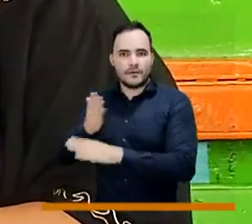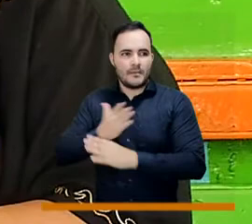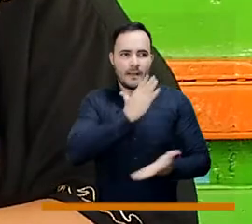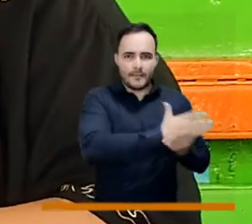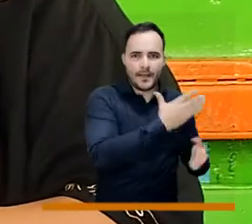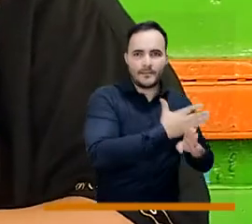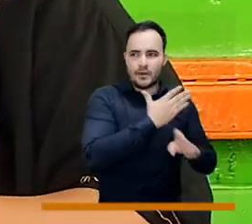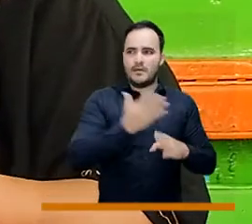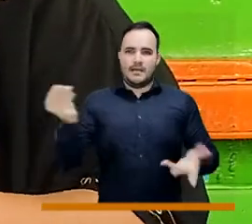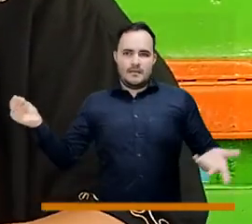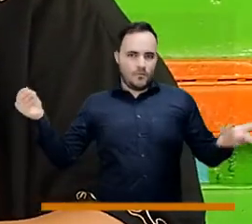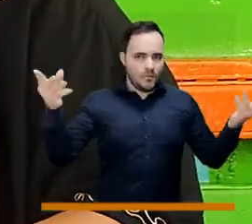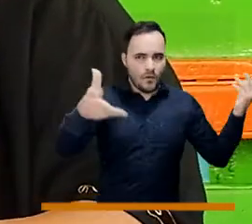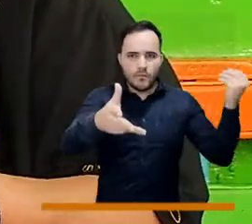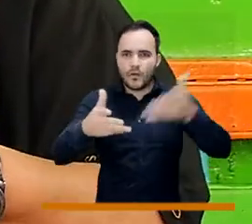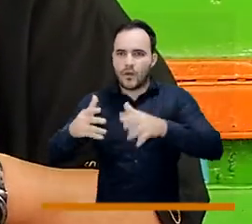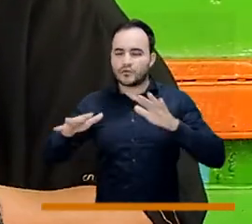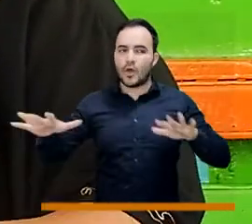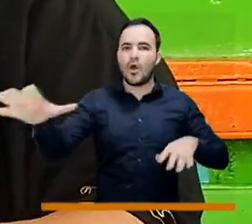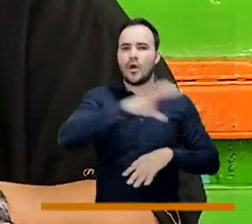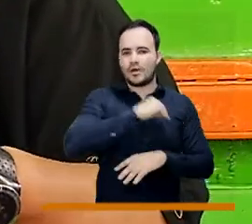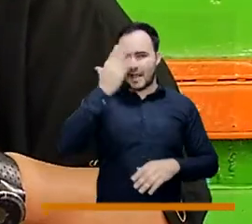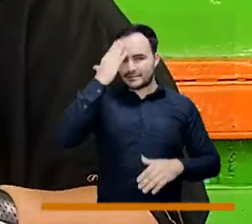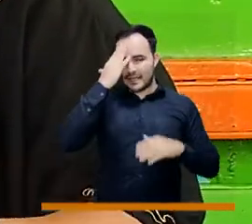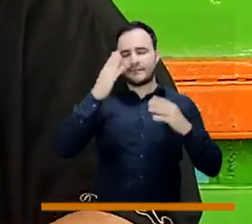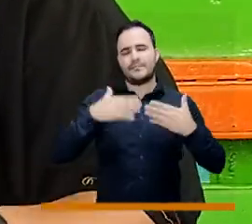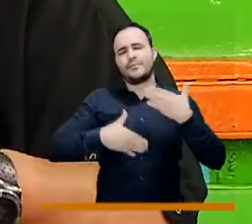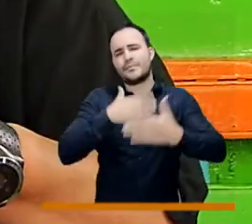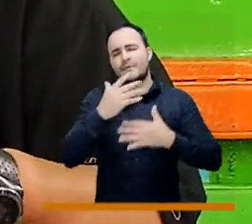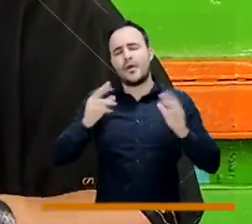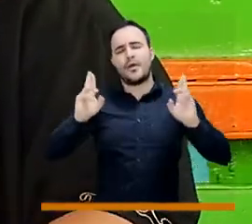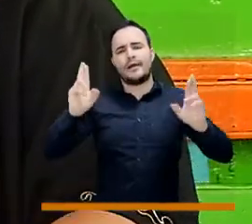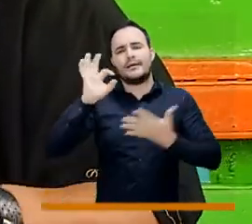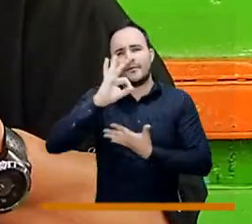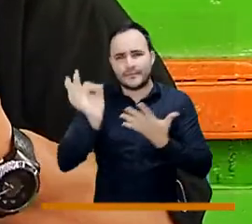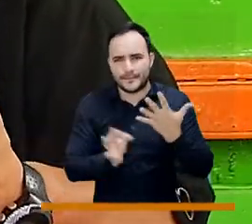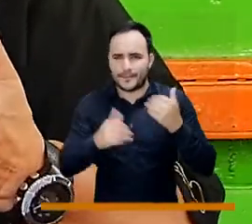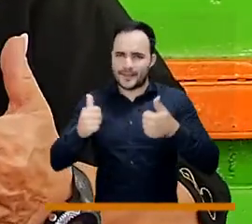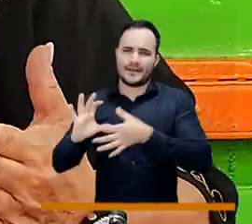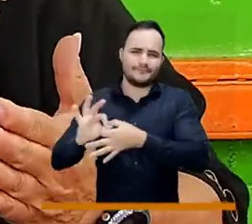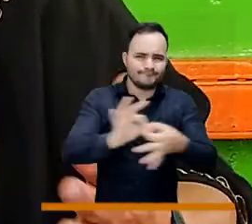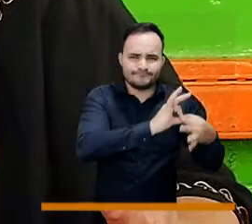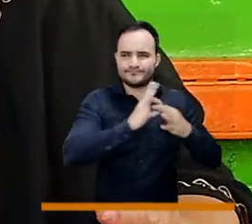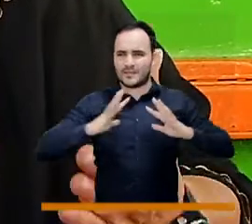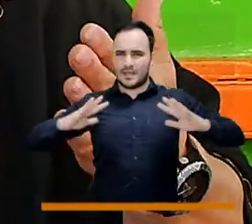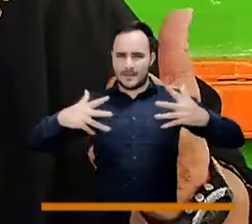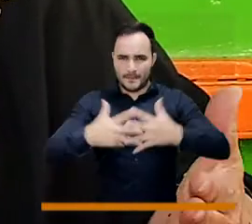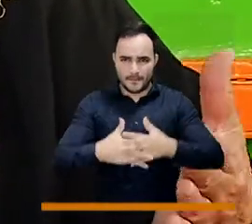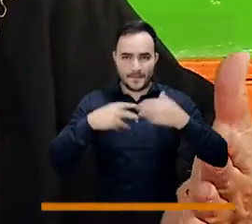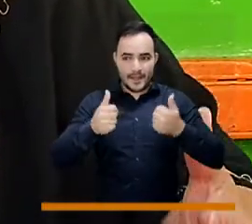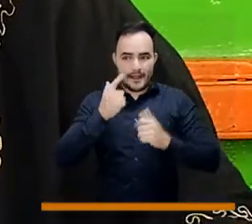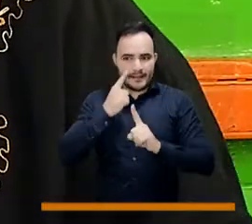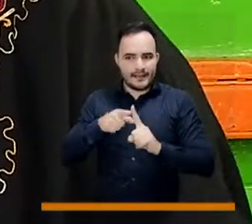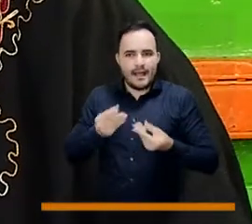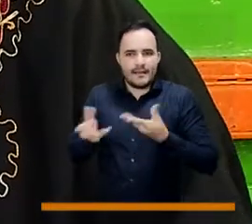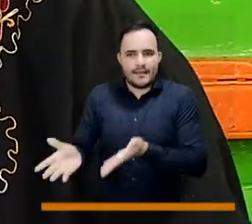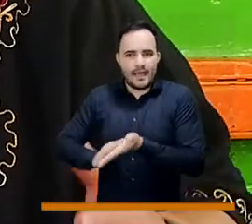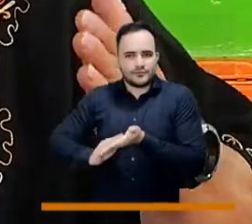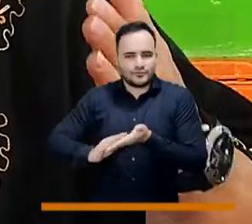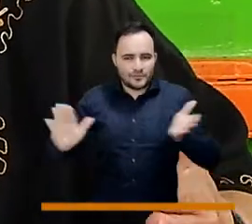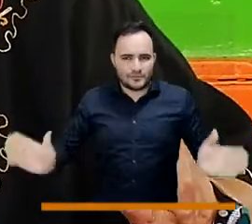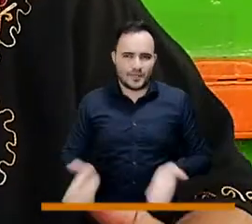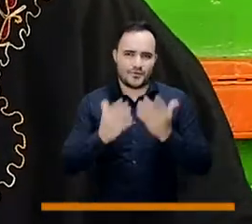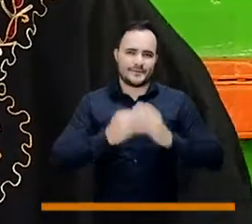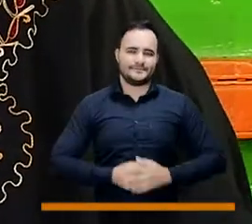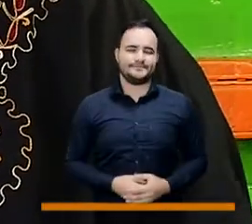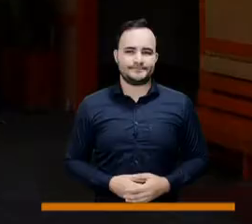corregimientos, es lograr coherencia, articulación, claridad, hechos que realmente solucionen la situación